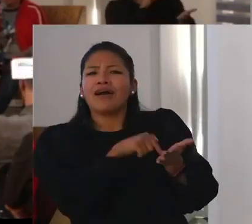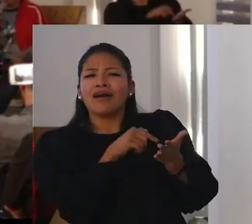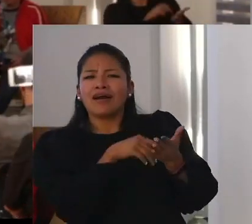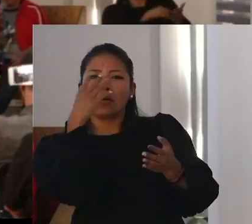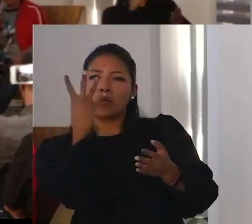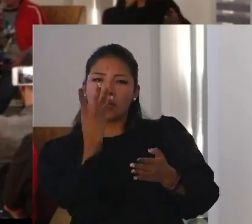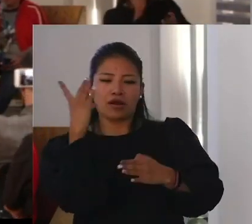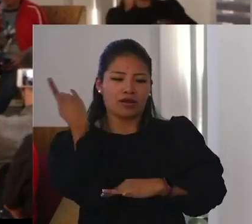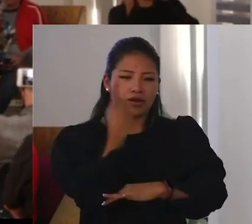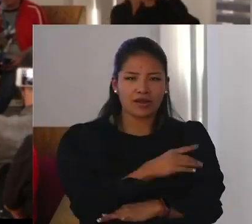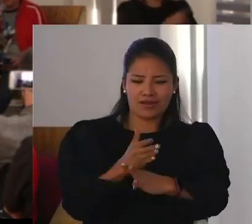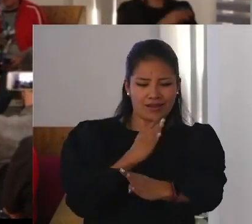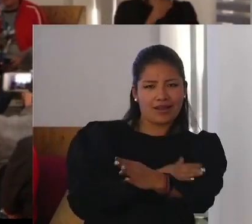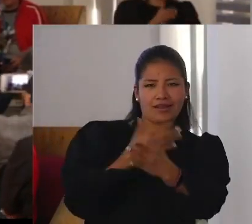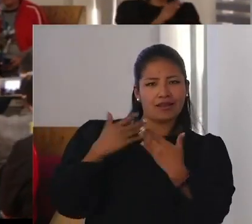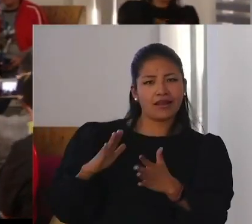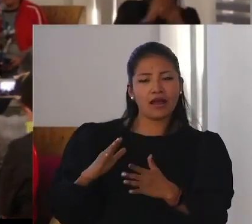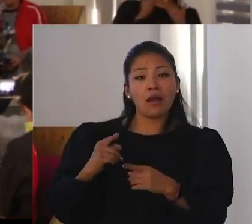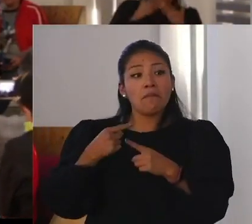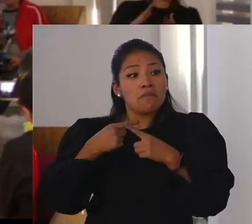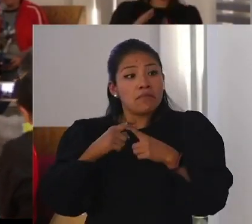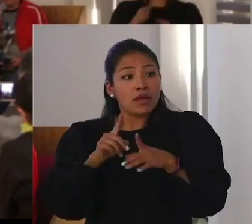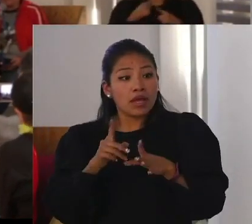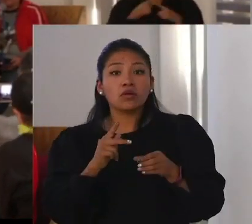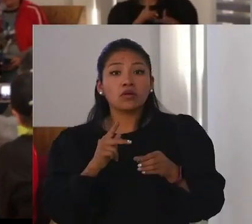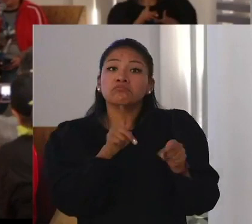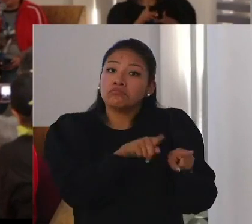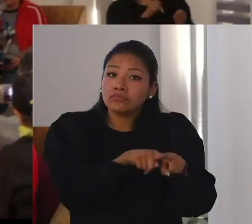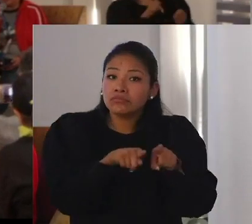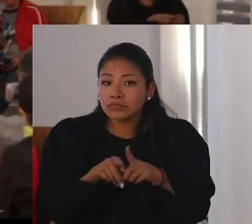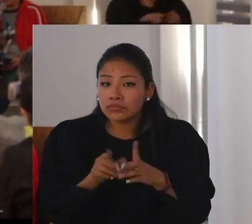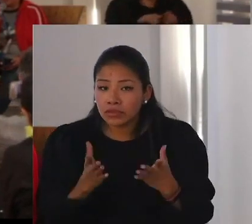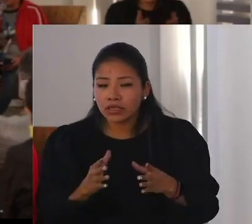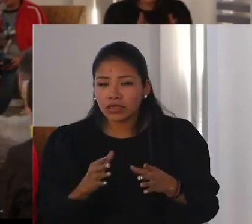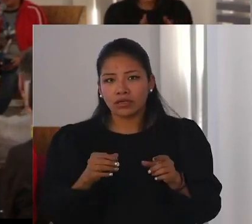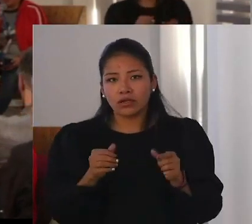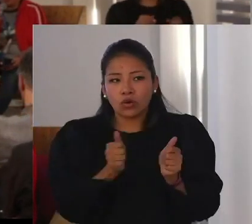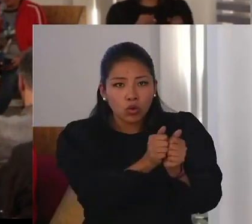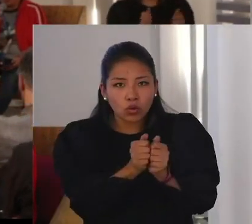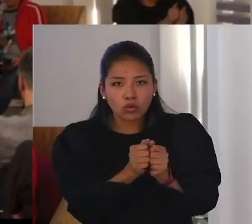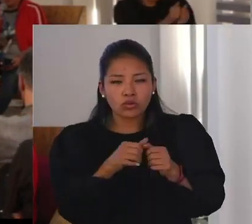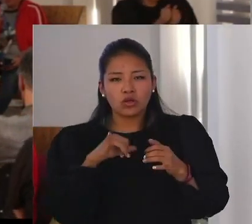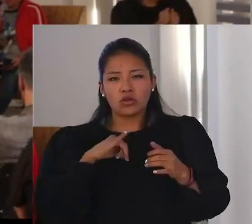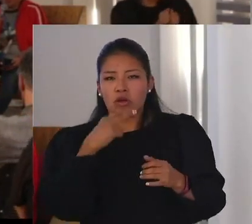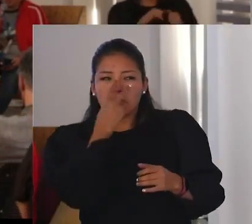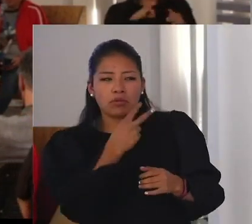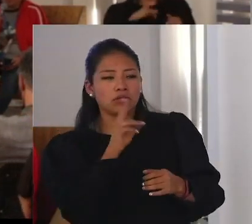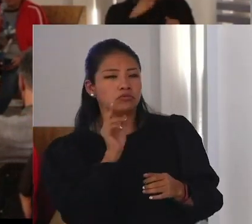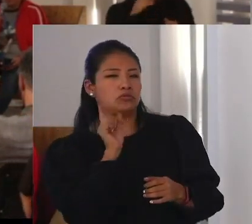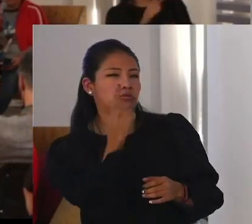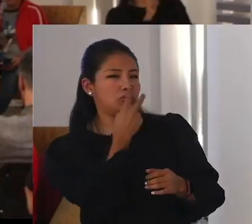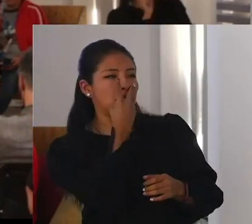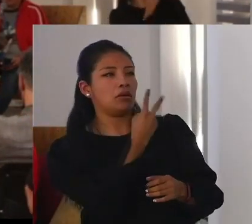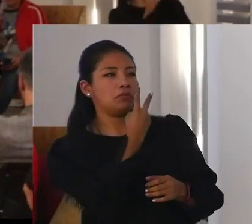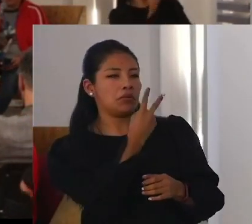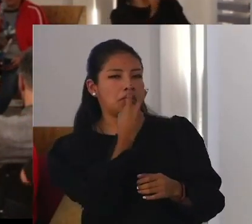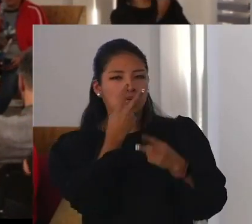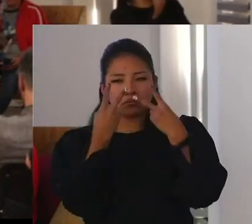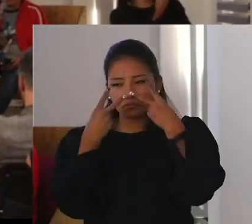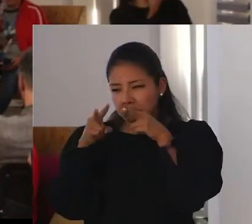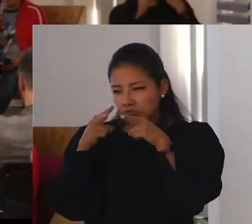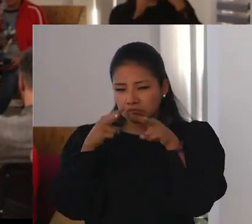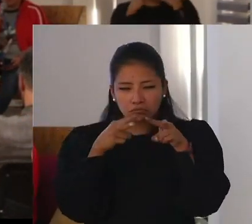pero también a la vez digamos que que yo vino como un observador a este